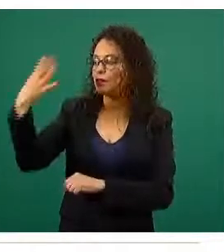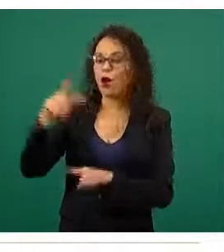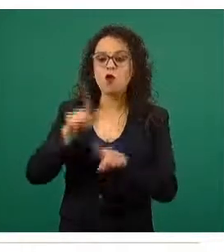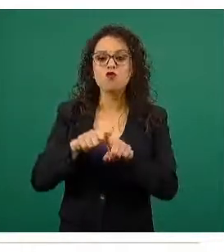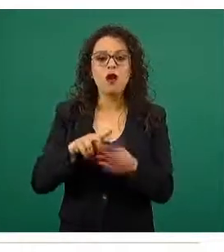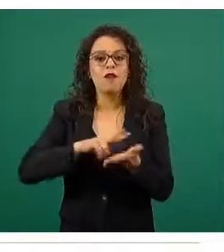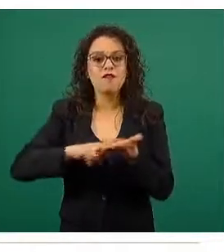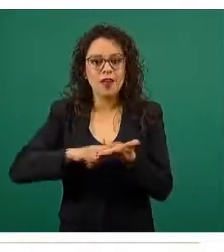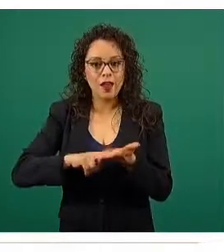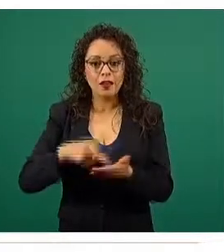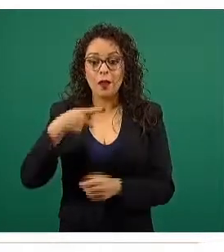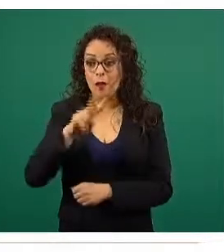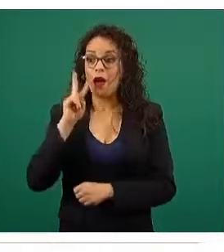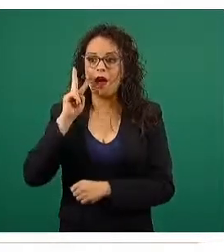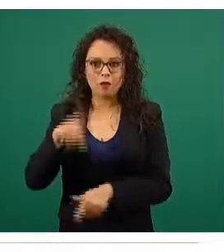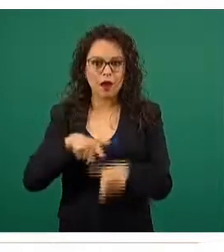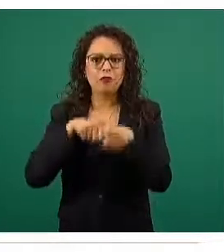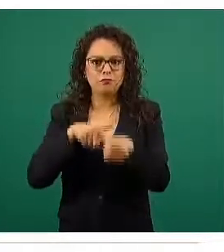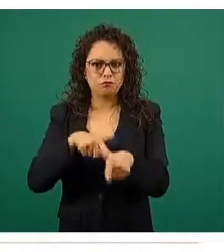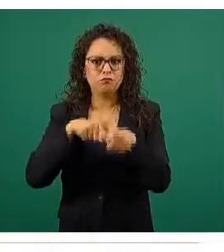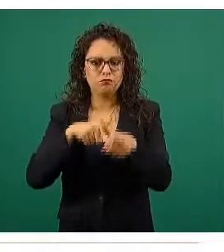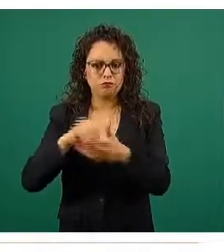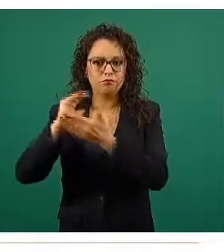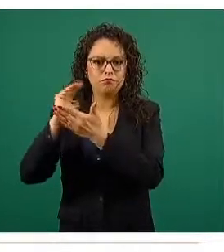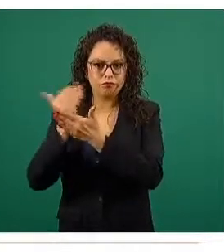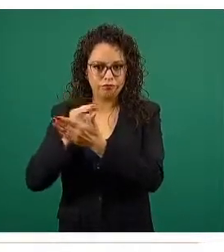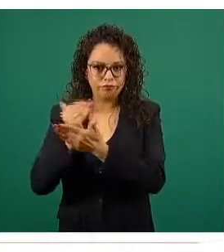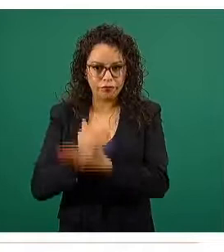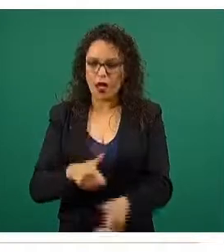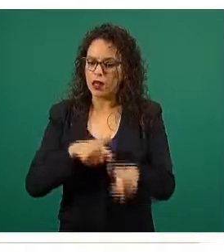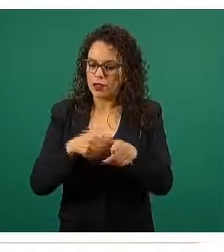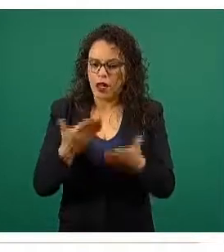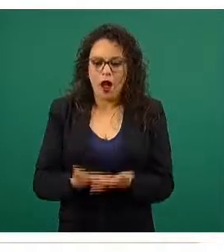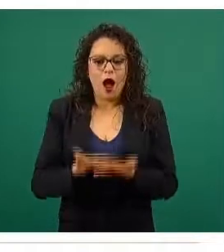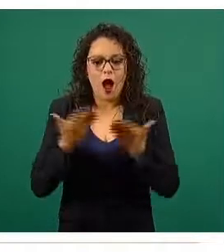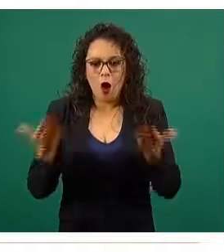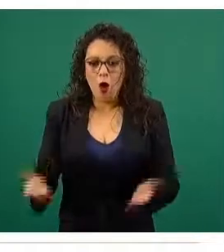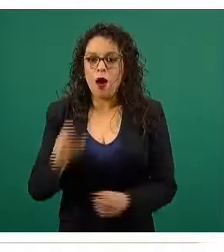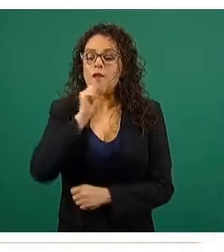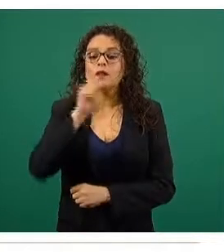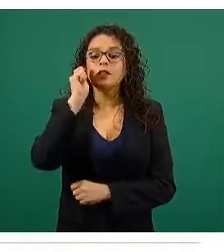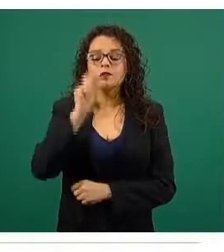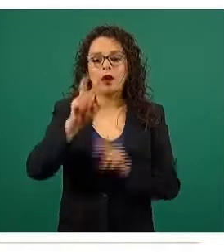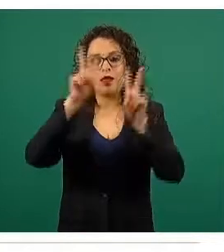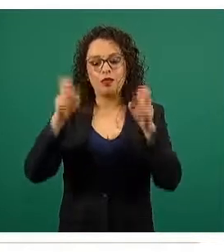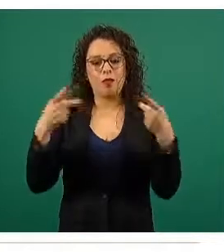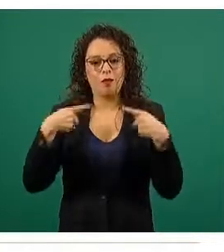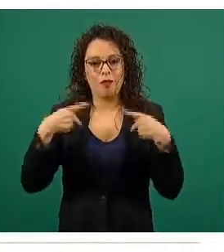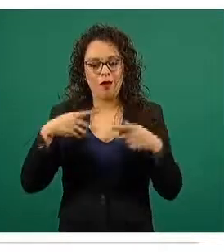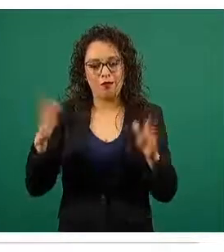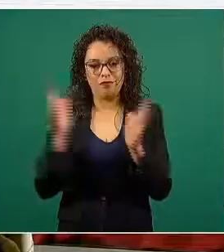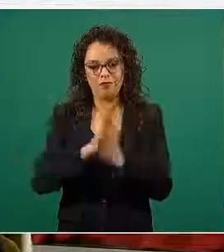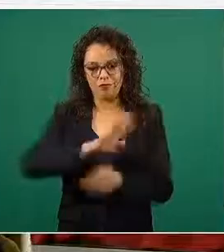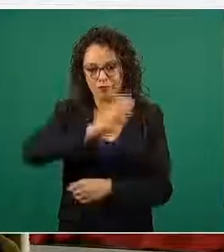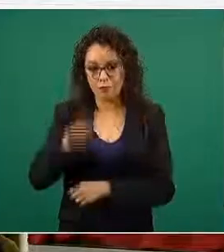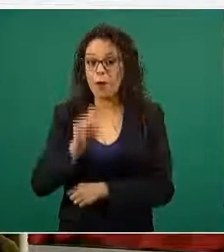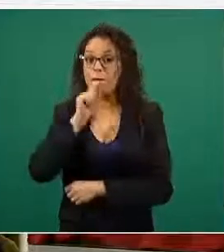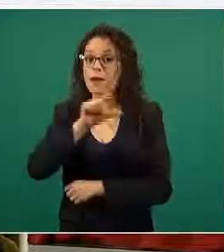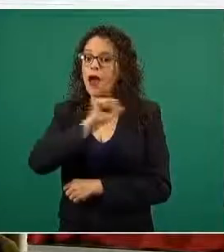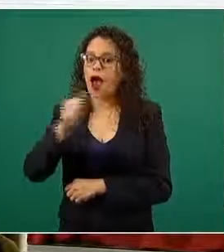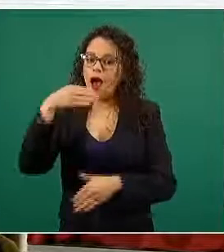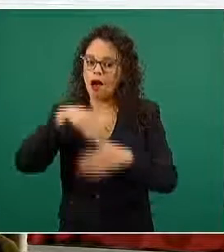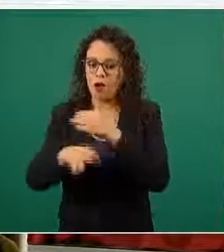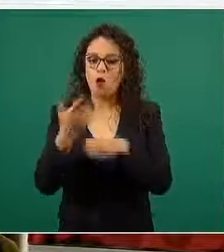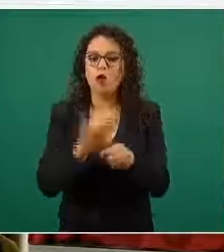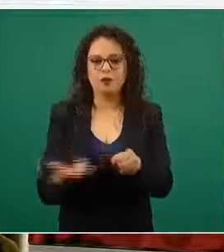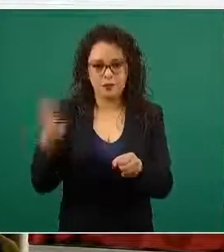reducción sostenida que se mantiene hasta el momento, lo mismo en las defunciones y lo mismo en la hospitalización. Aquí está.